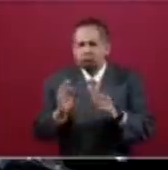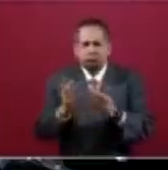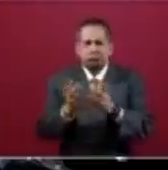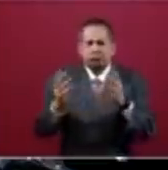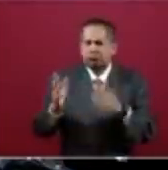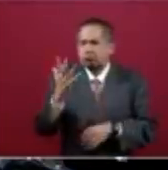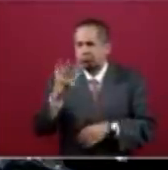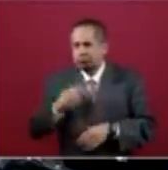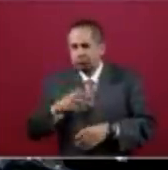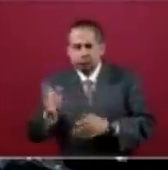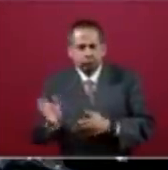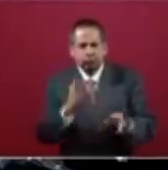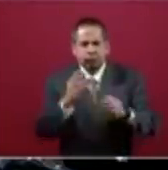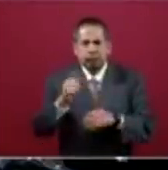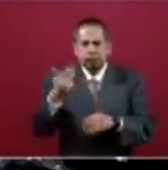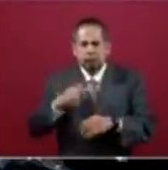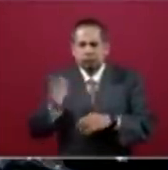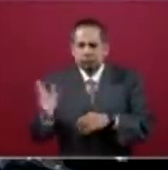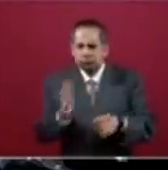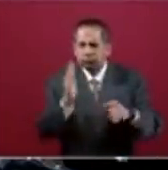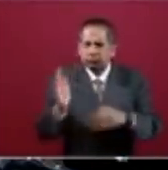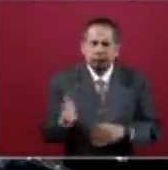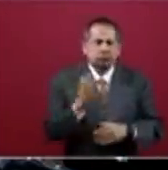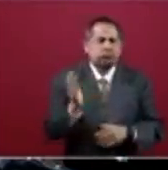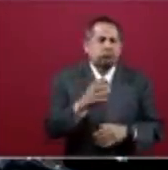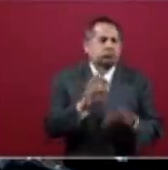tiempo, que vayan a ver lo que hacemos.